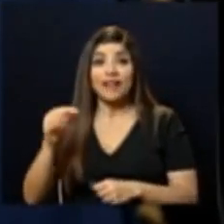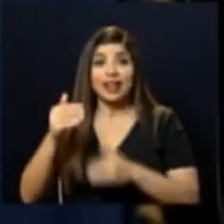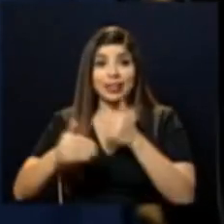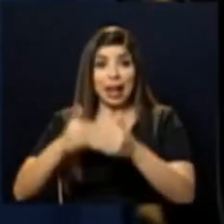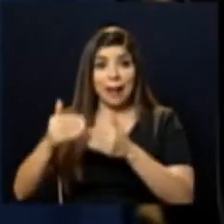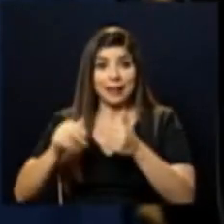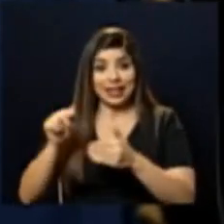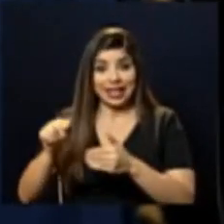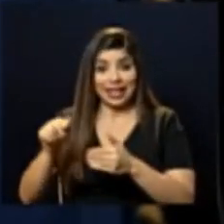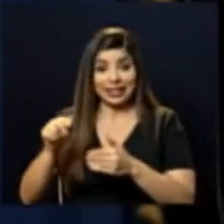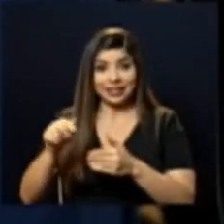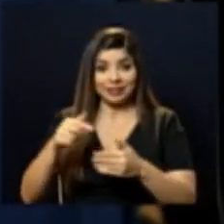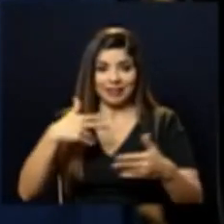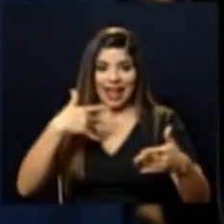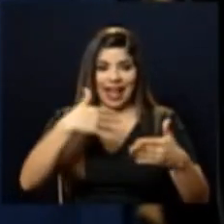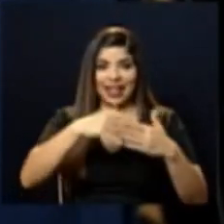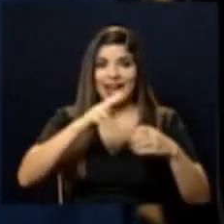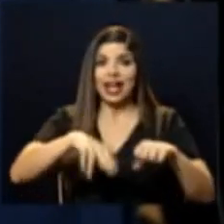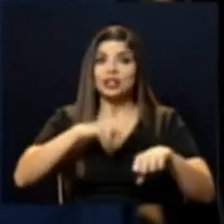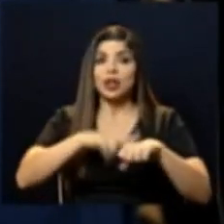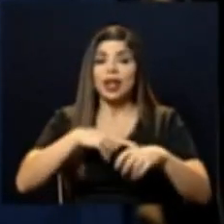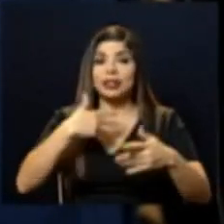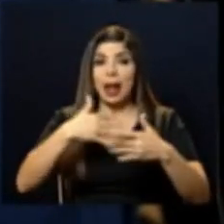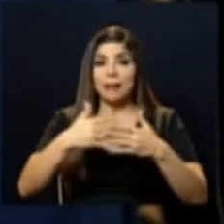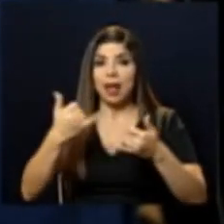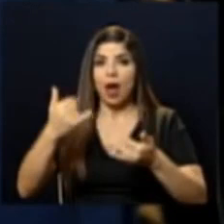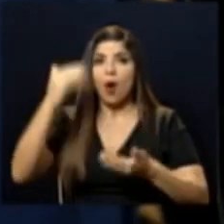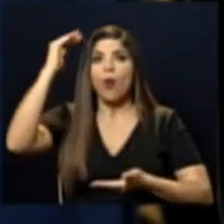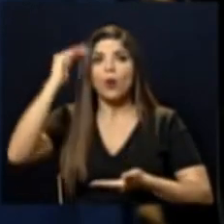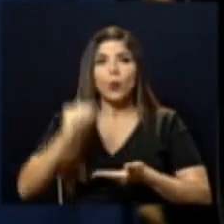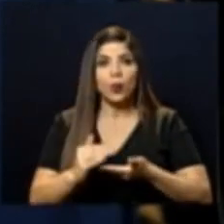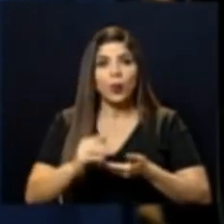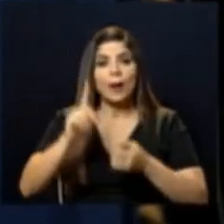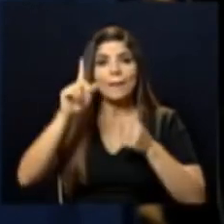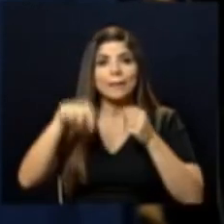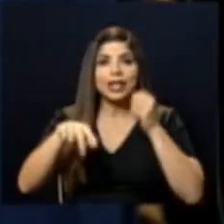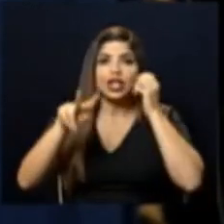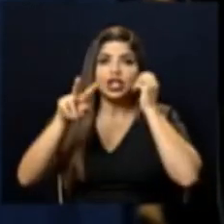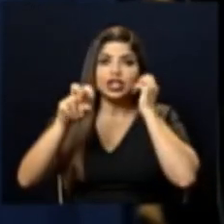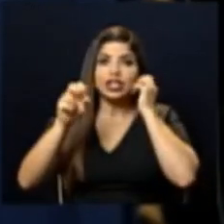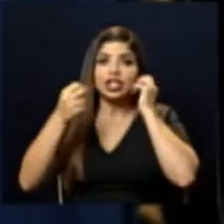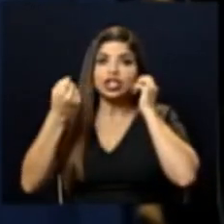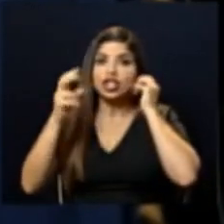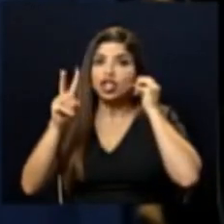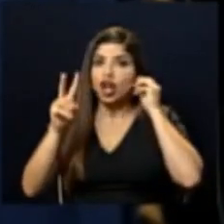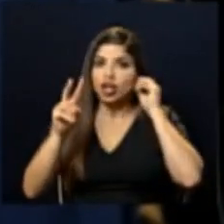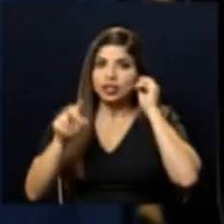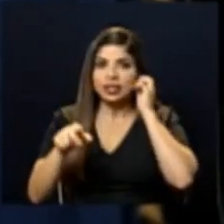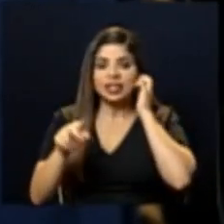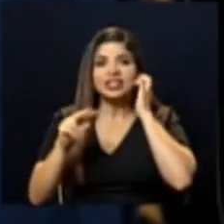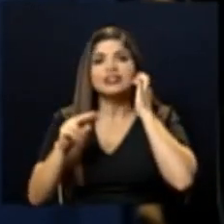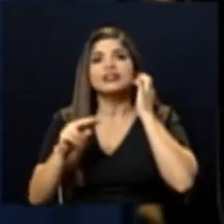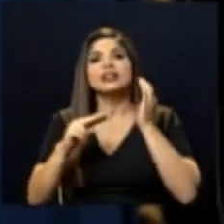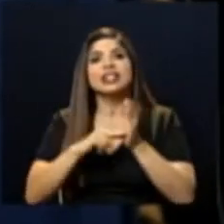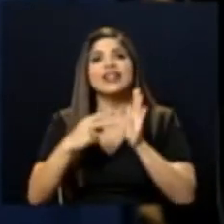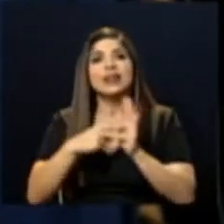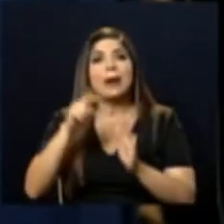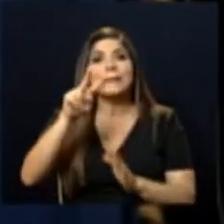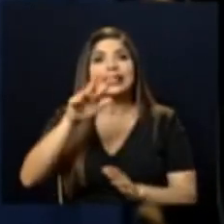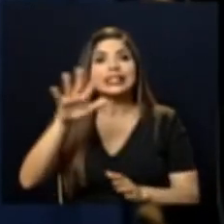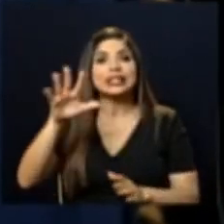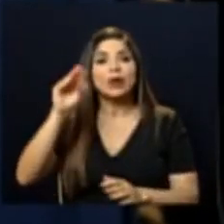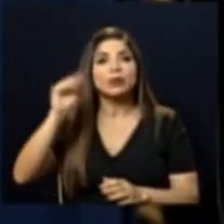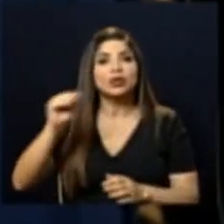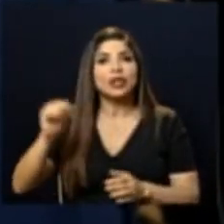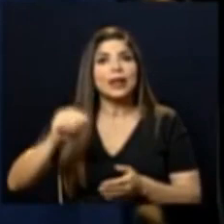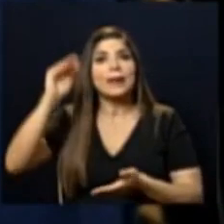inscritos en el Catálogo Nacional de Trámites a 1.212, una reducción del 25%,